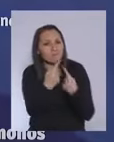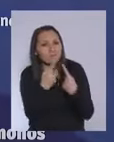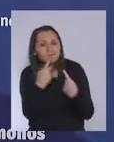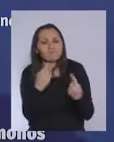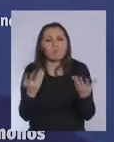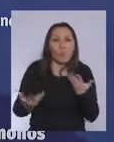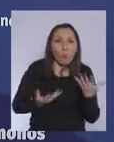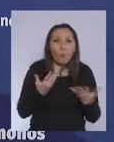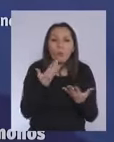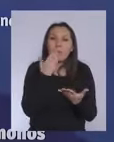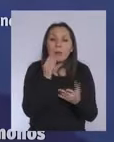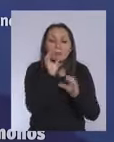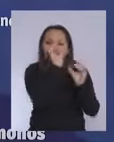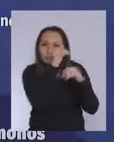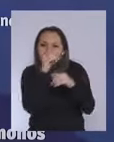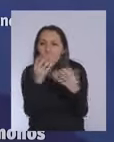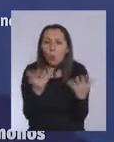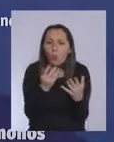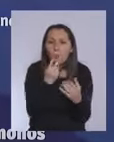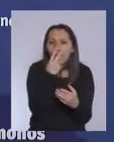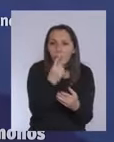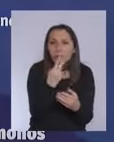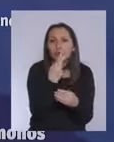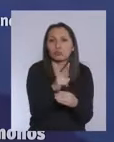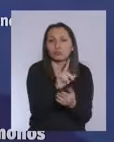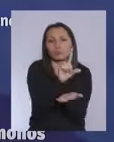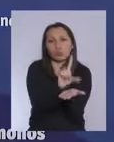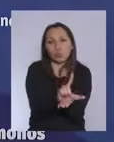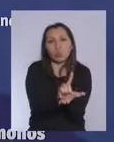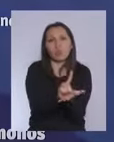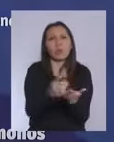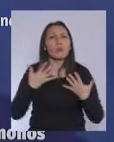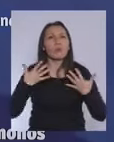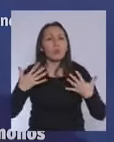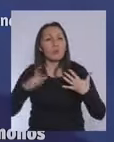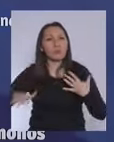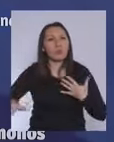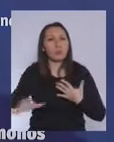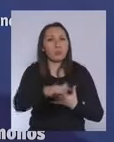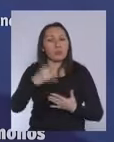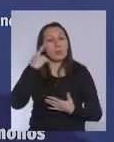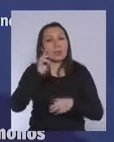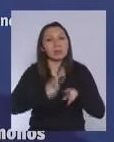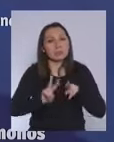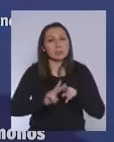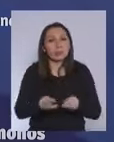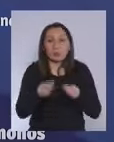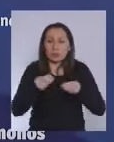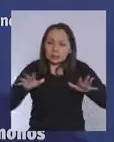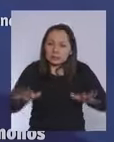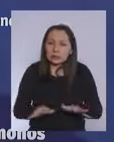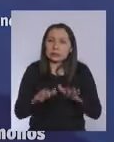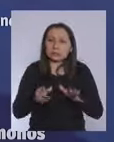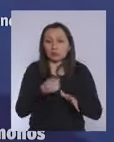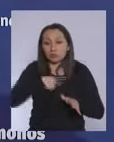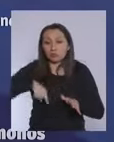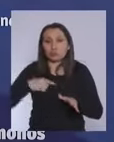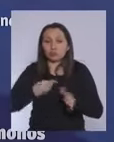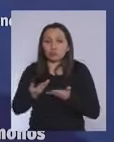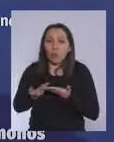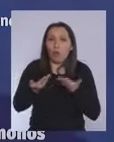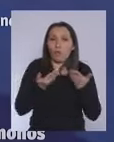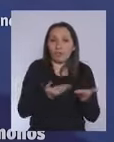cómo se toman las muestras en zonas de calor y creo que están haciendo un gran esfuerzo nosotros le hemos ofrecido